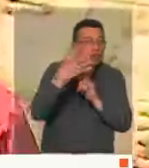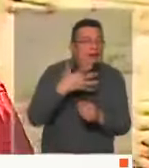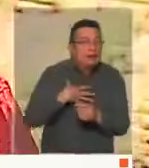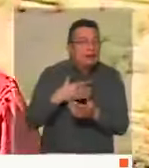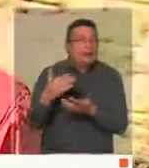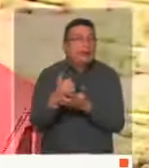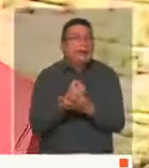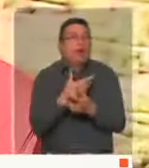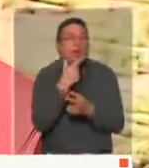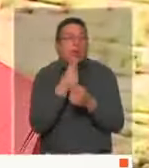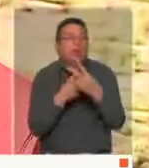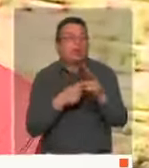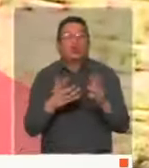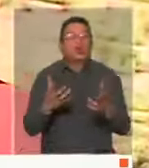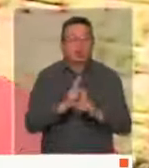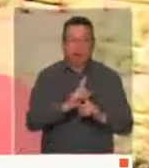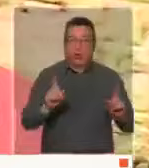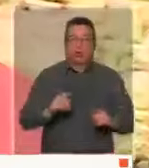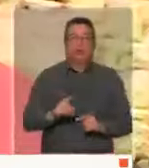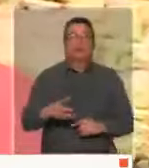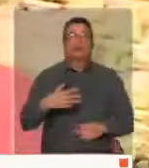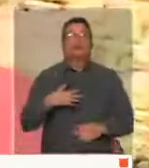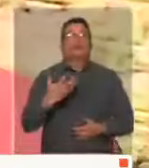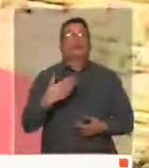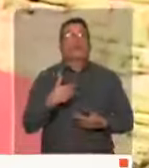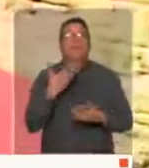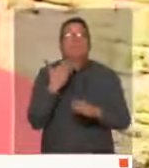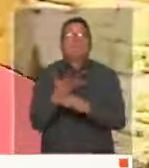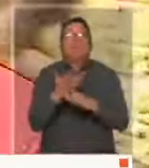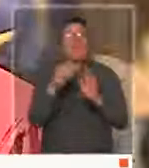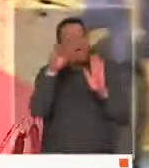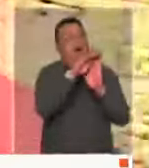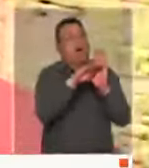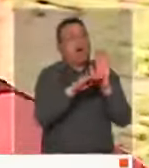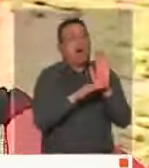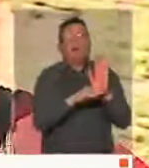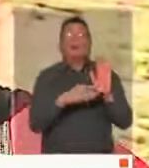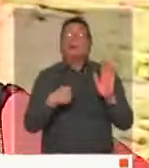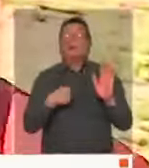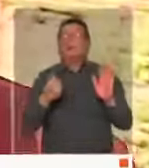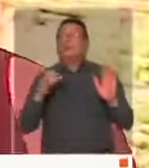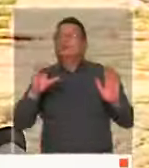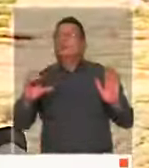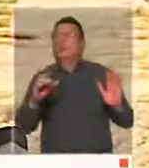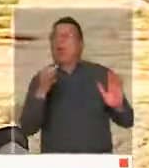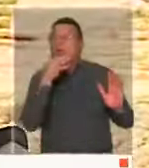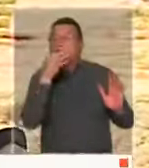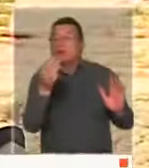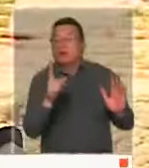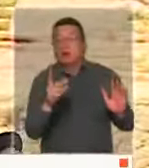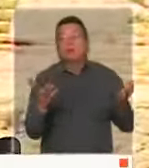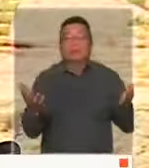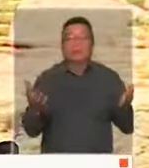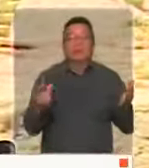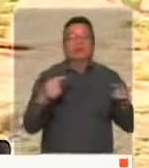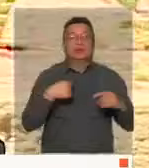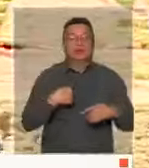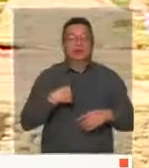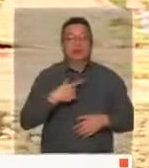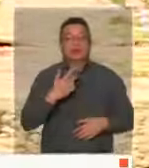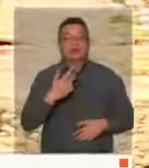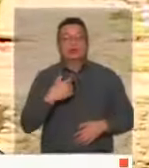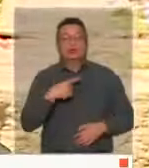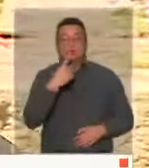Si estás exigiendo mucho y no sabes lo que estás exigiendo, pues viene otra persona y... Uno pone como